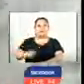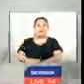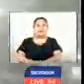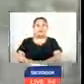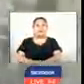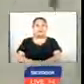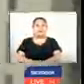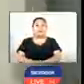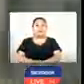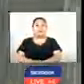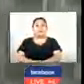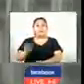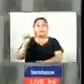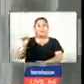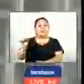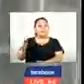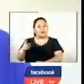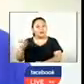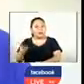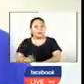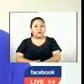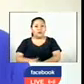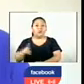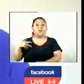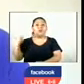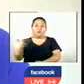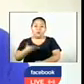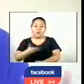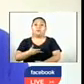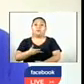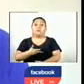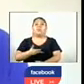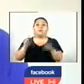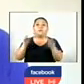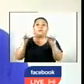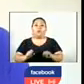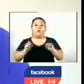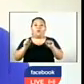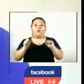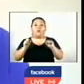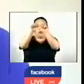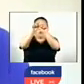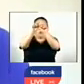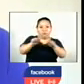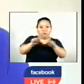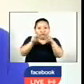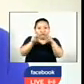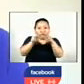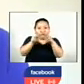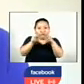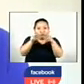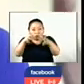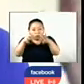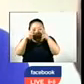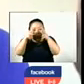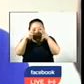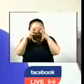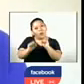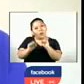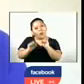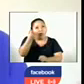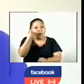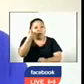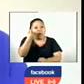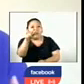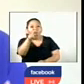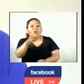este tipo de instrumentos es único nosotros podemos utilizar estos satélites porque nos dan una impresión mucho más